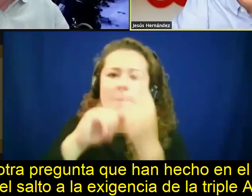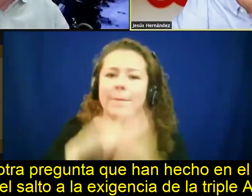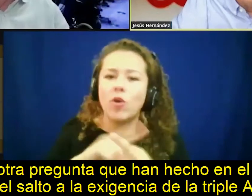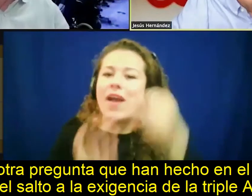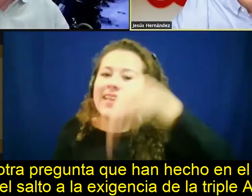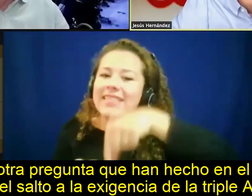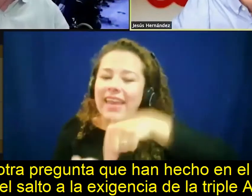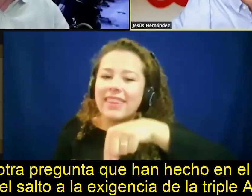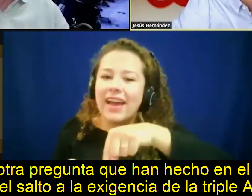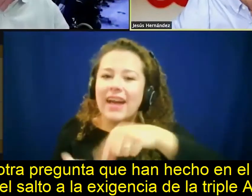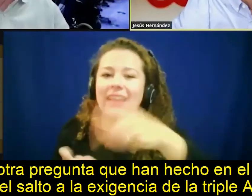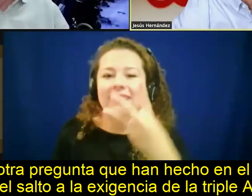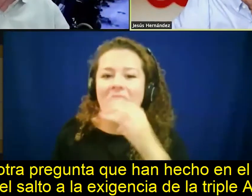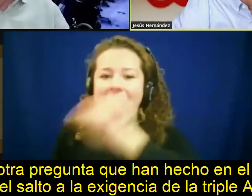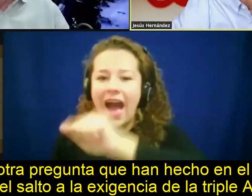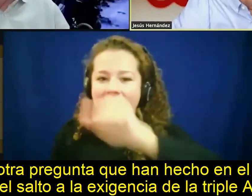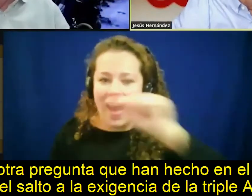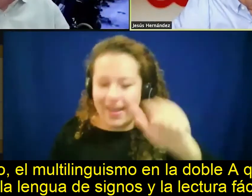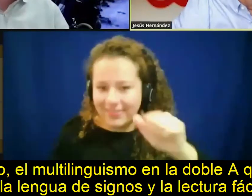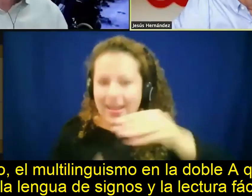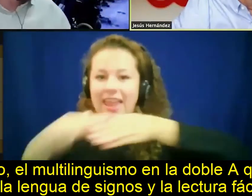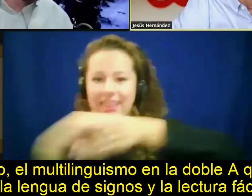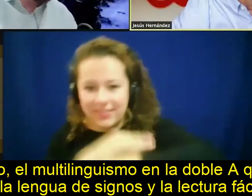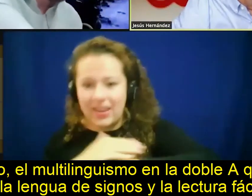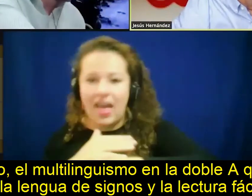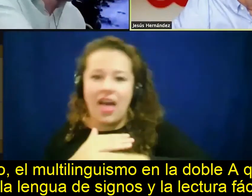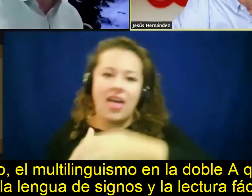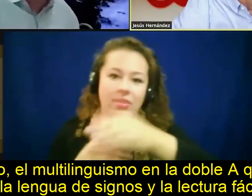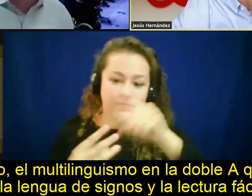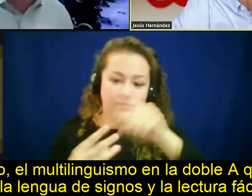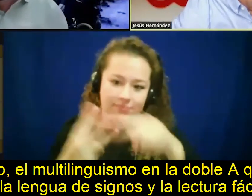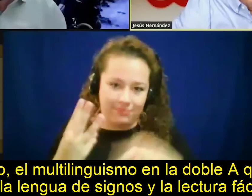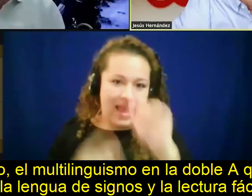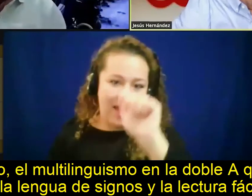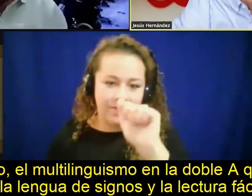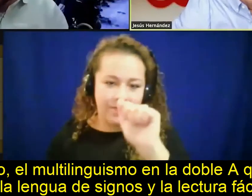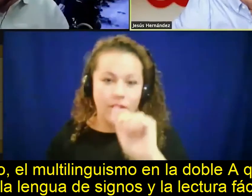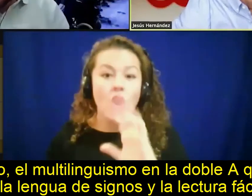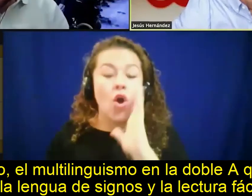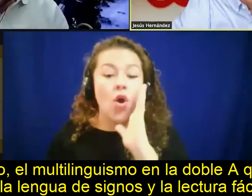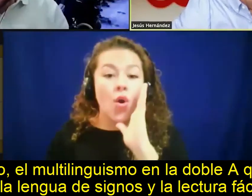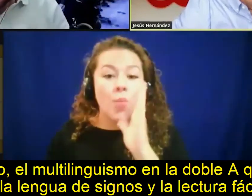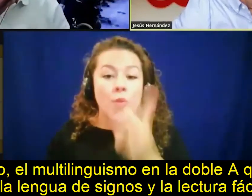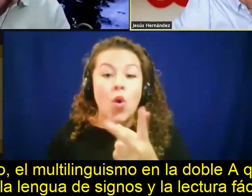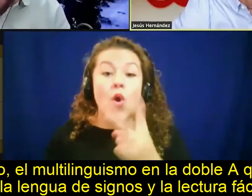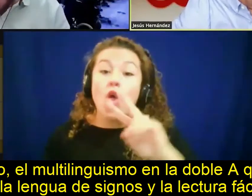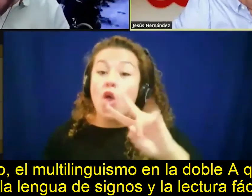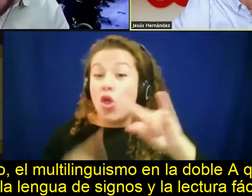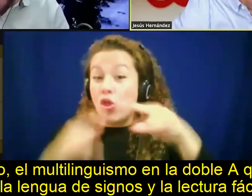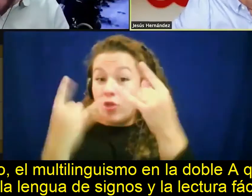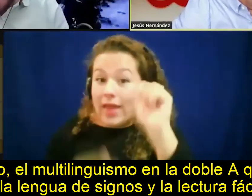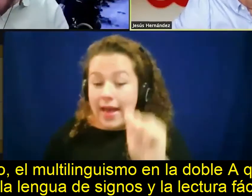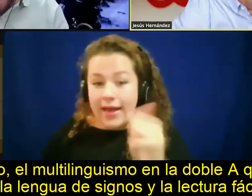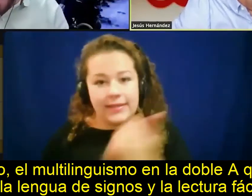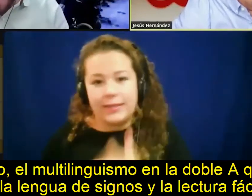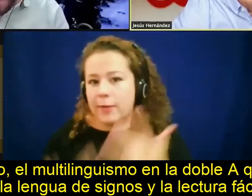AAA, nivel de accesibilidad de las WCAG, porque ahora mismo, Vale. bueno, el multilingüismo en la AA se queda exento y